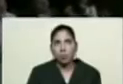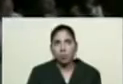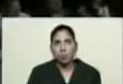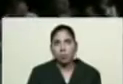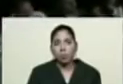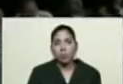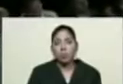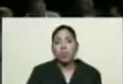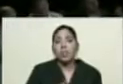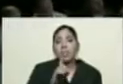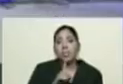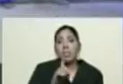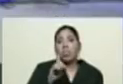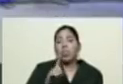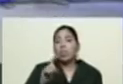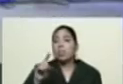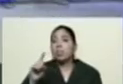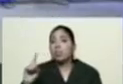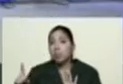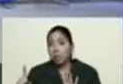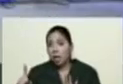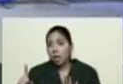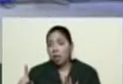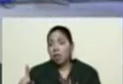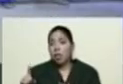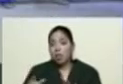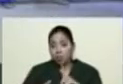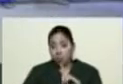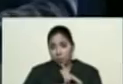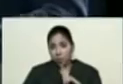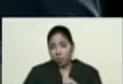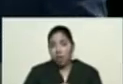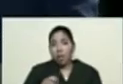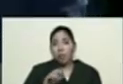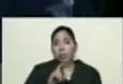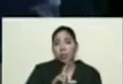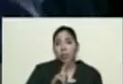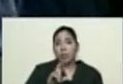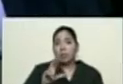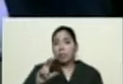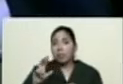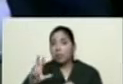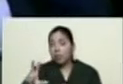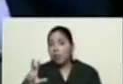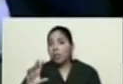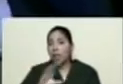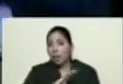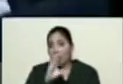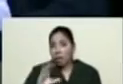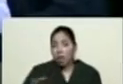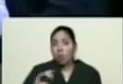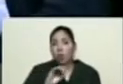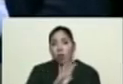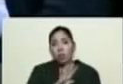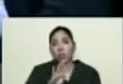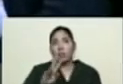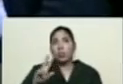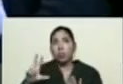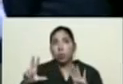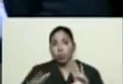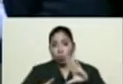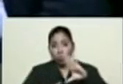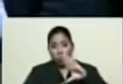116 de América Latina, 33 del Caribe, 48 de América del Norte, bienvenidos los estadounidenses,